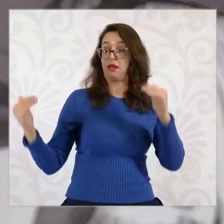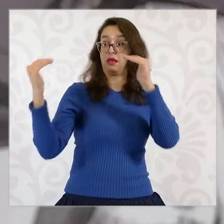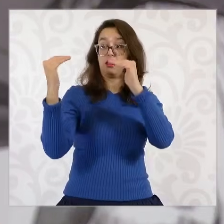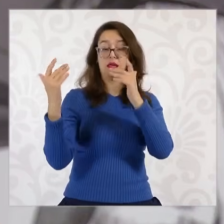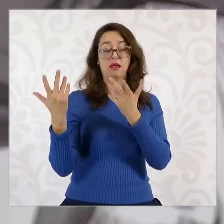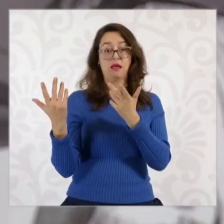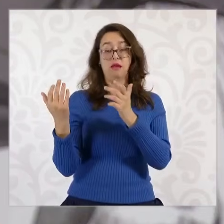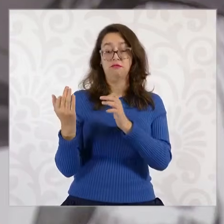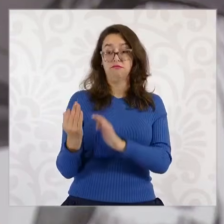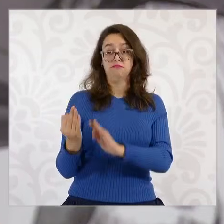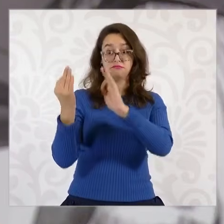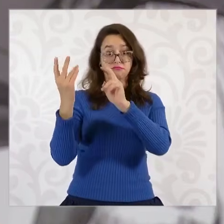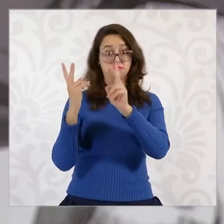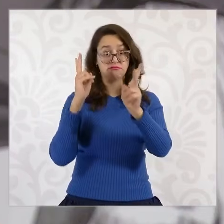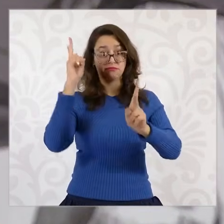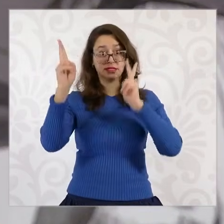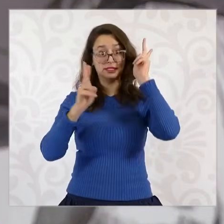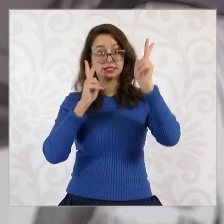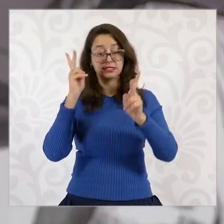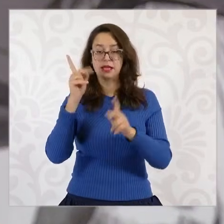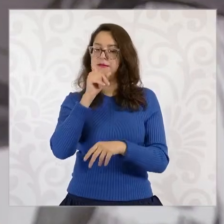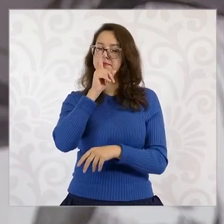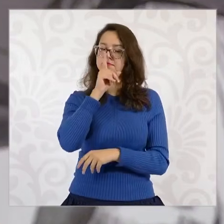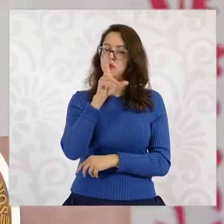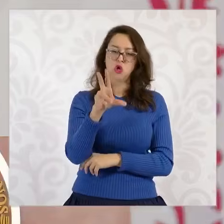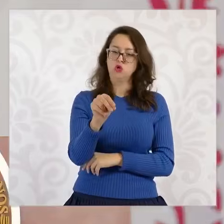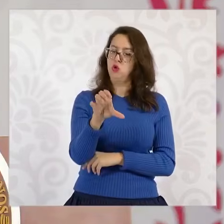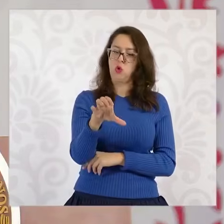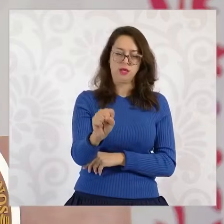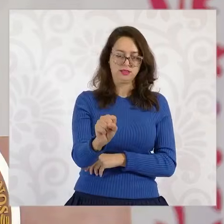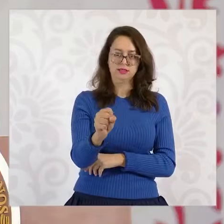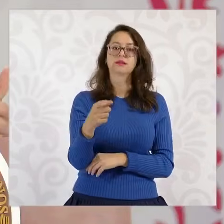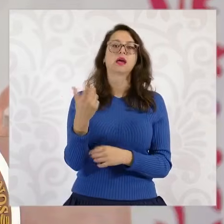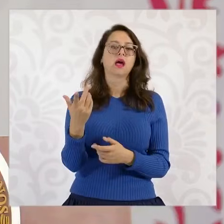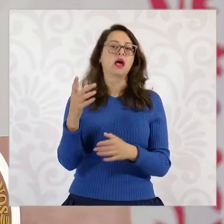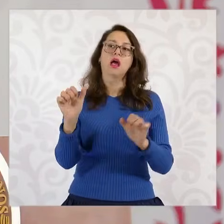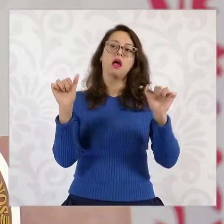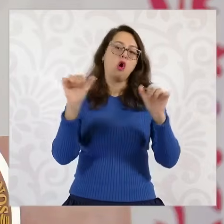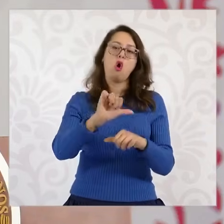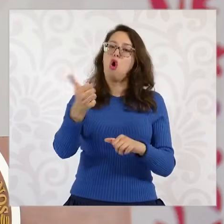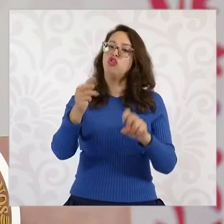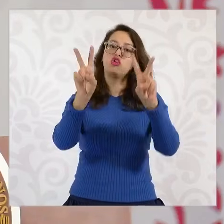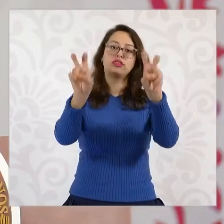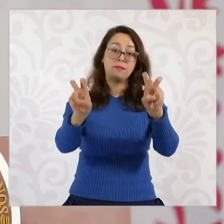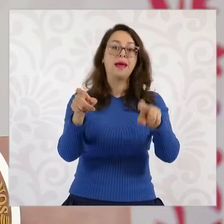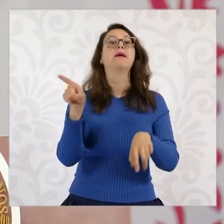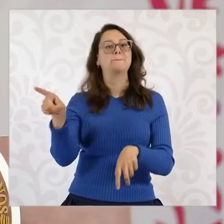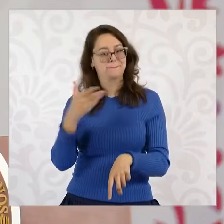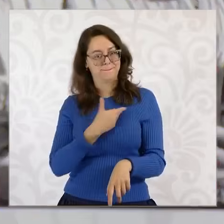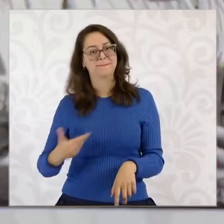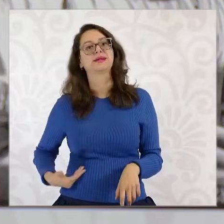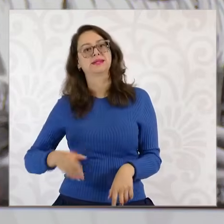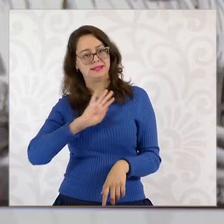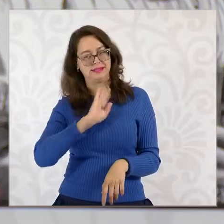de esta reunión a la que se está convocando. Y ahí vamos a ver pues al presidente, a otros presidentes